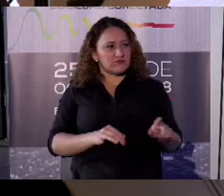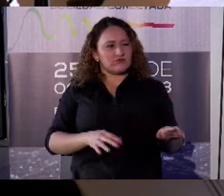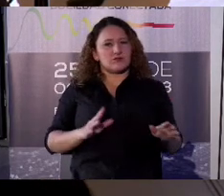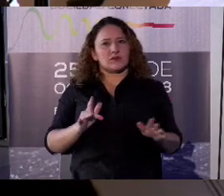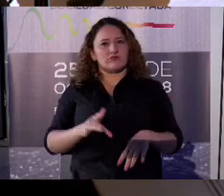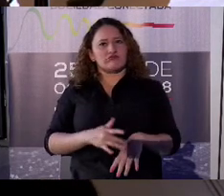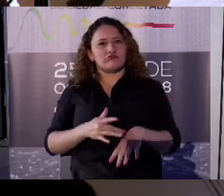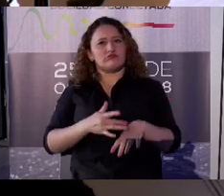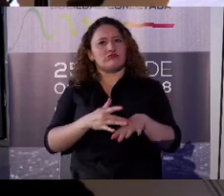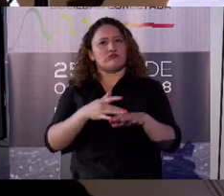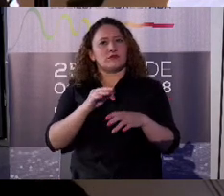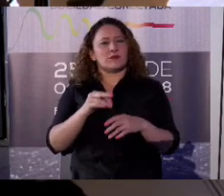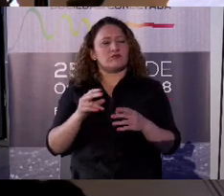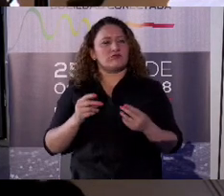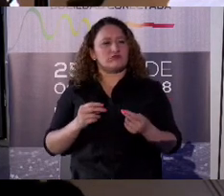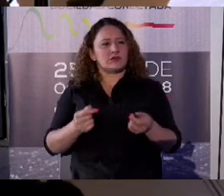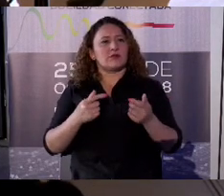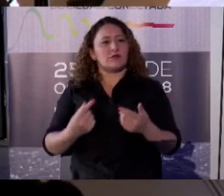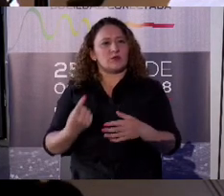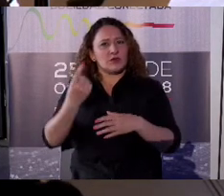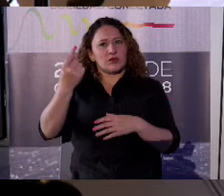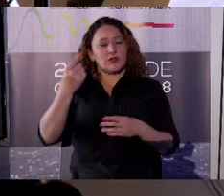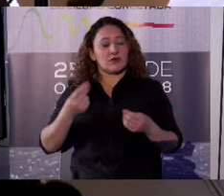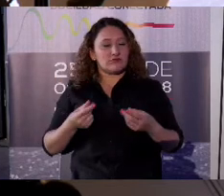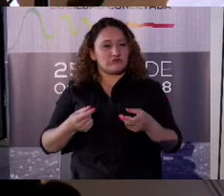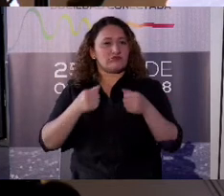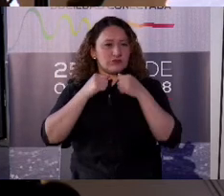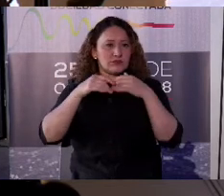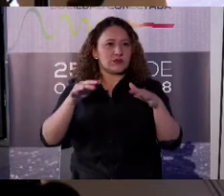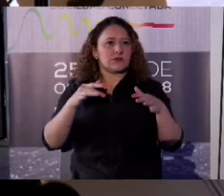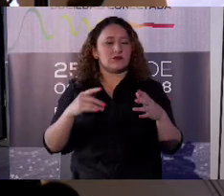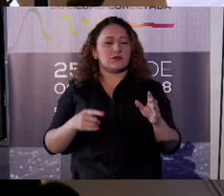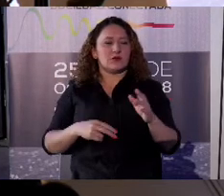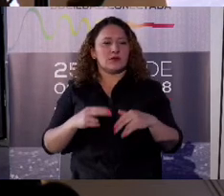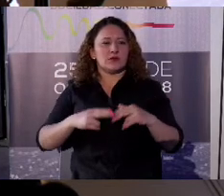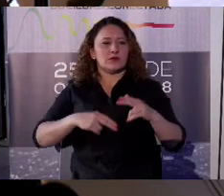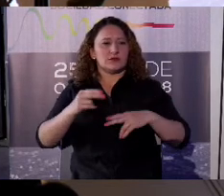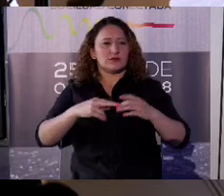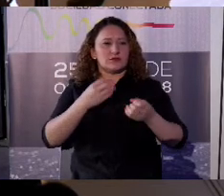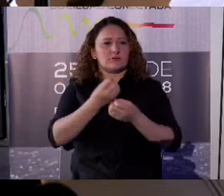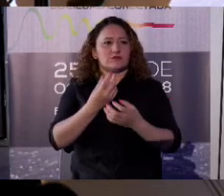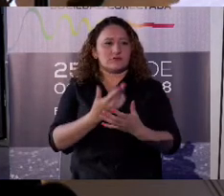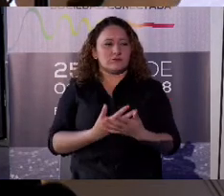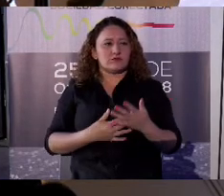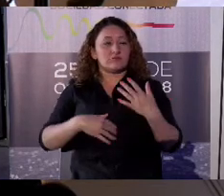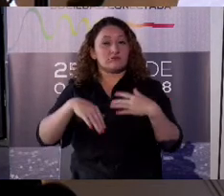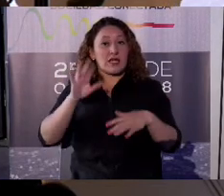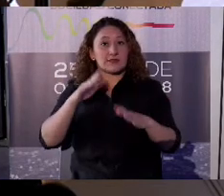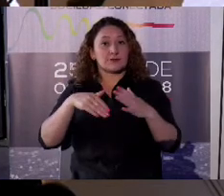fomentando lo que es el rápido despliegue, políticas para el rápido despliegue de construcción de sitios y más fibra